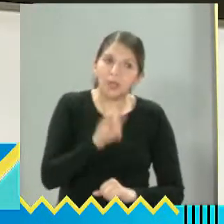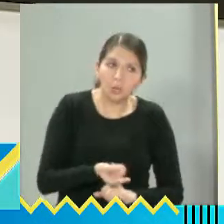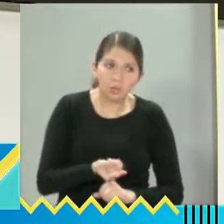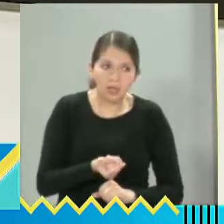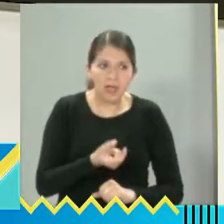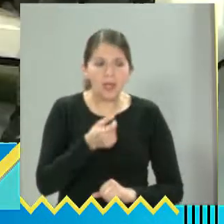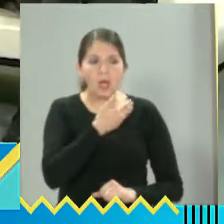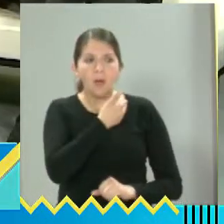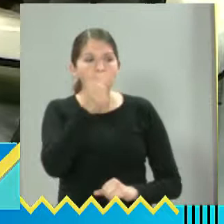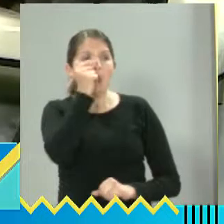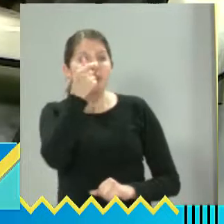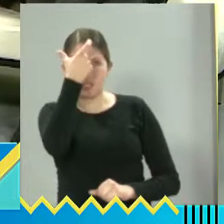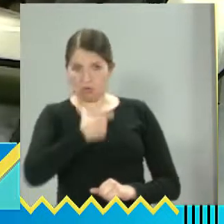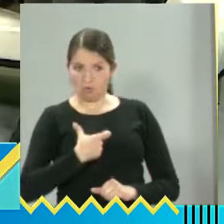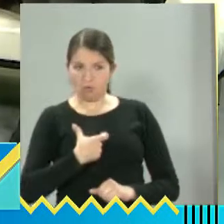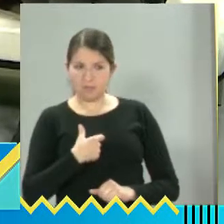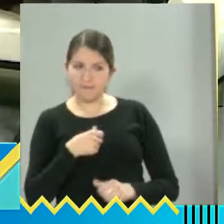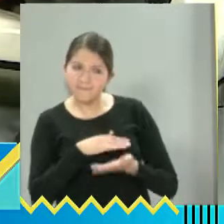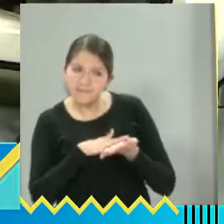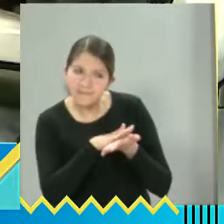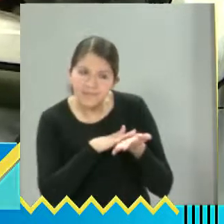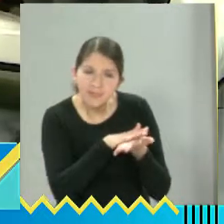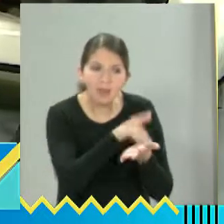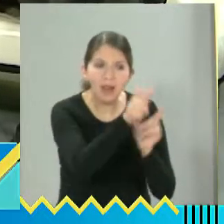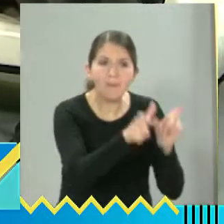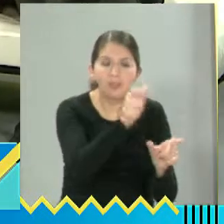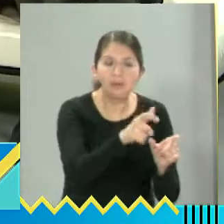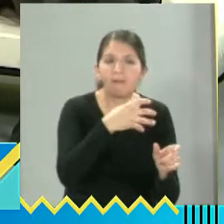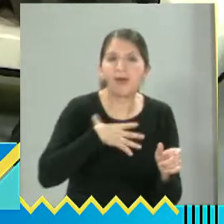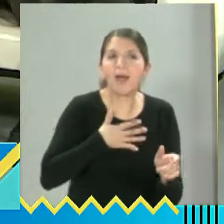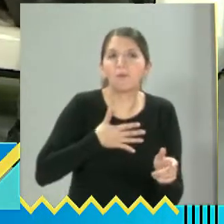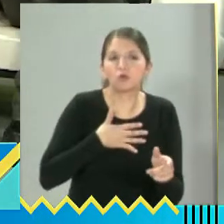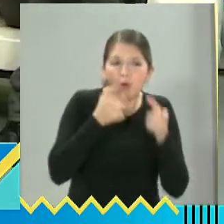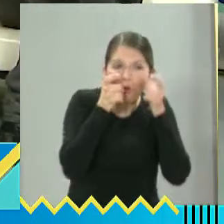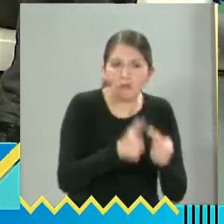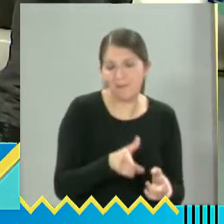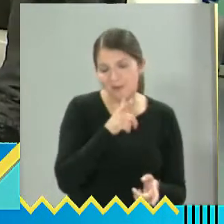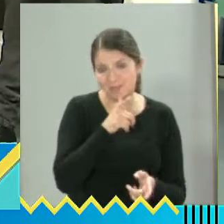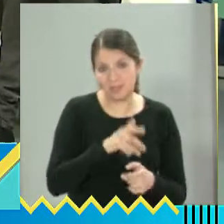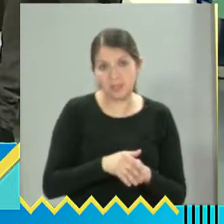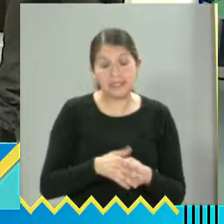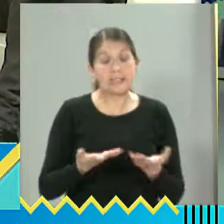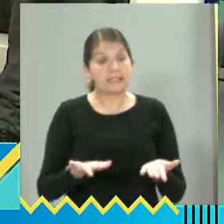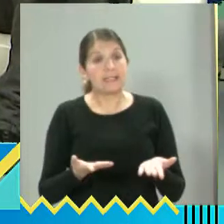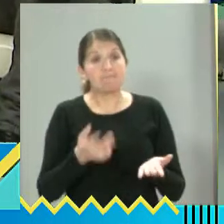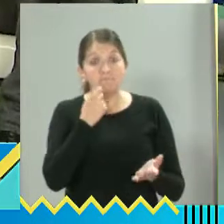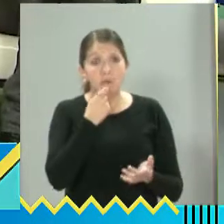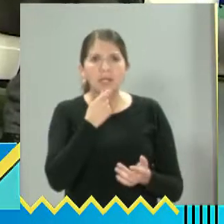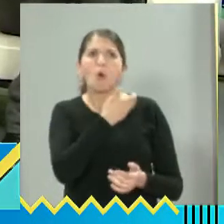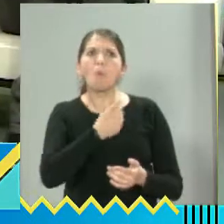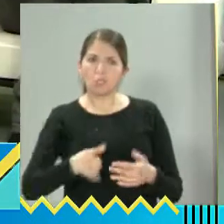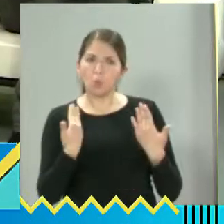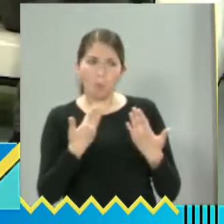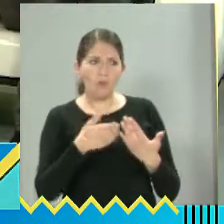eso? Y de inducir. A veces parece como te decía recién, una teoría conspirativa. Que decir, ¿realmente pueden mover una masa a hacer